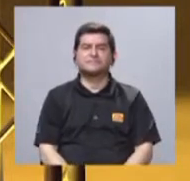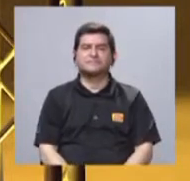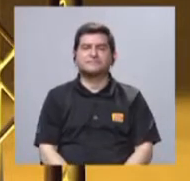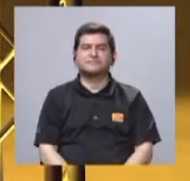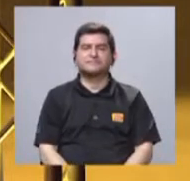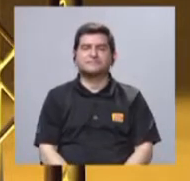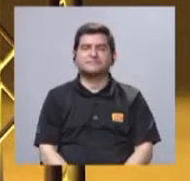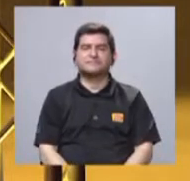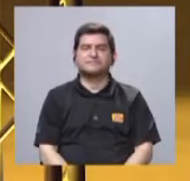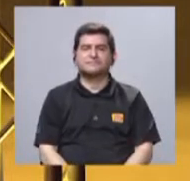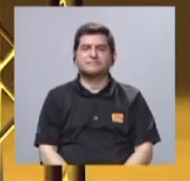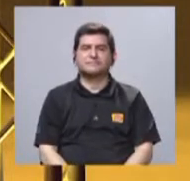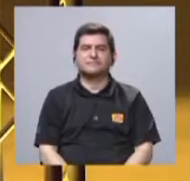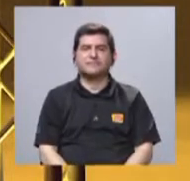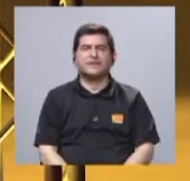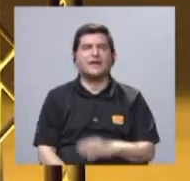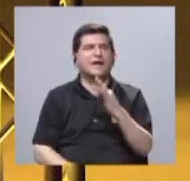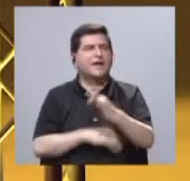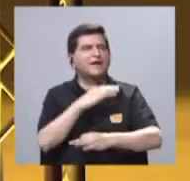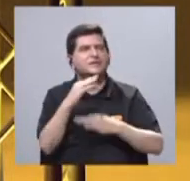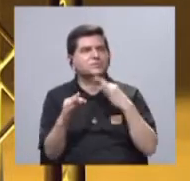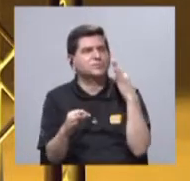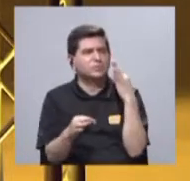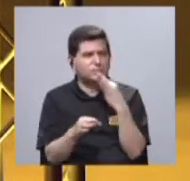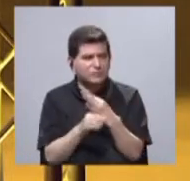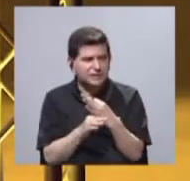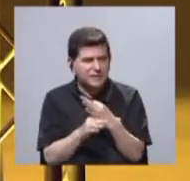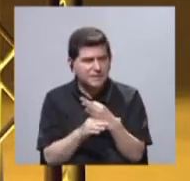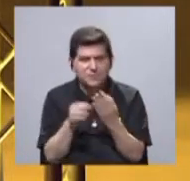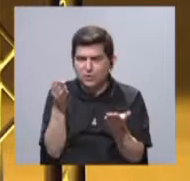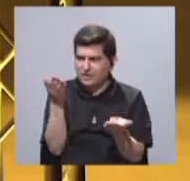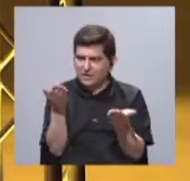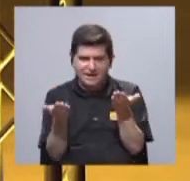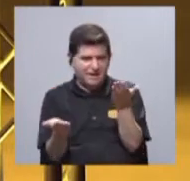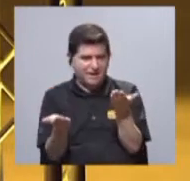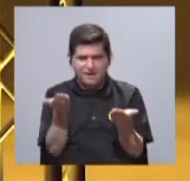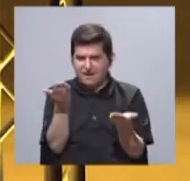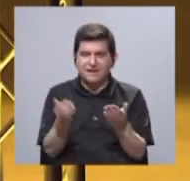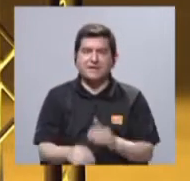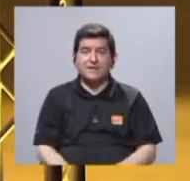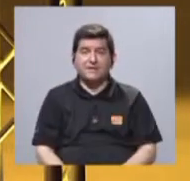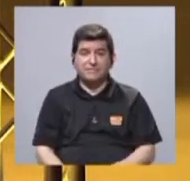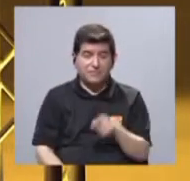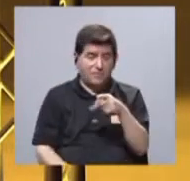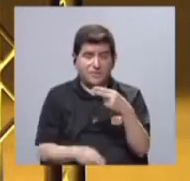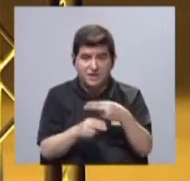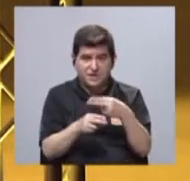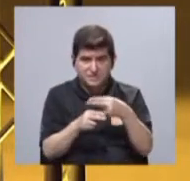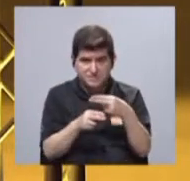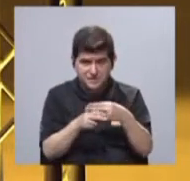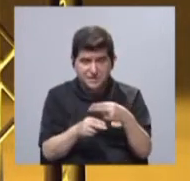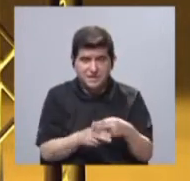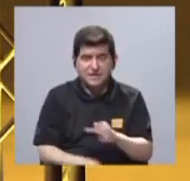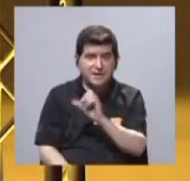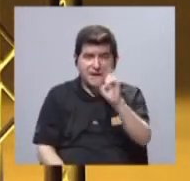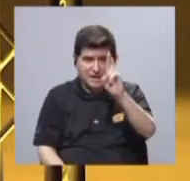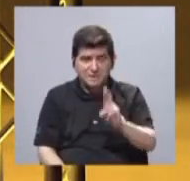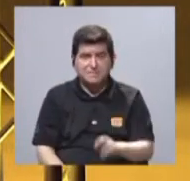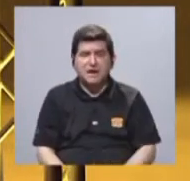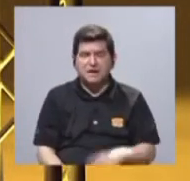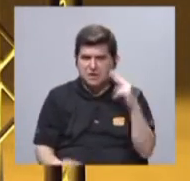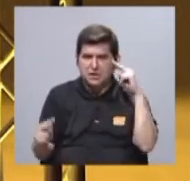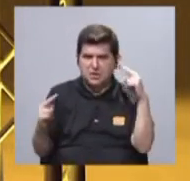de Costa Rica, de manera que se forma una especie de equilibrio. Es esto que